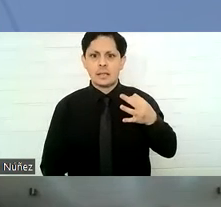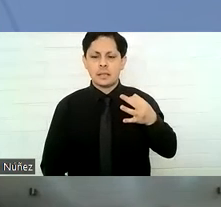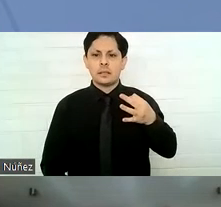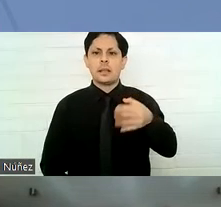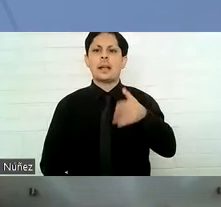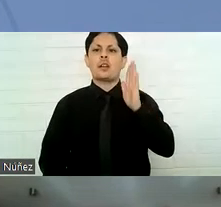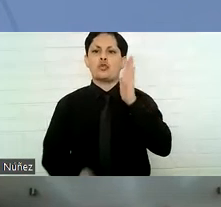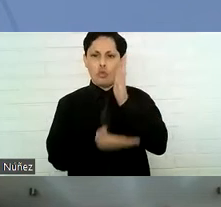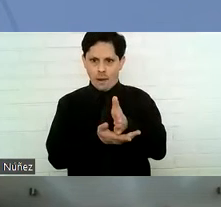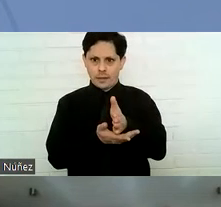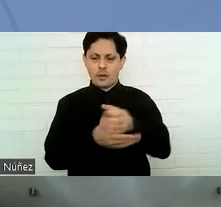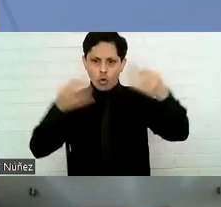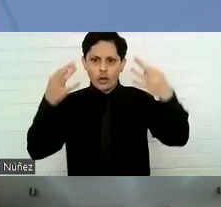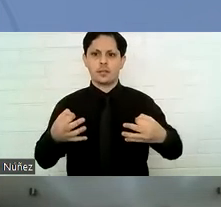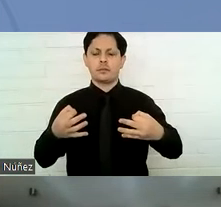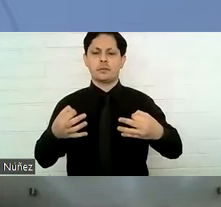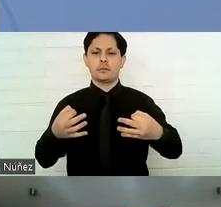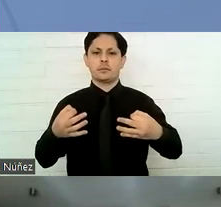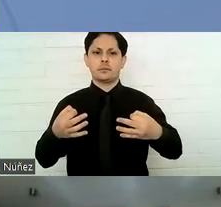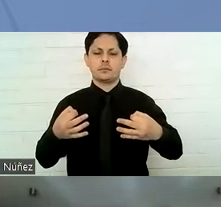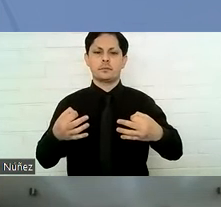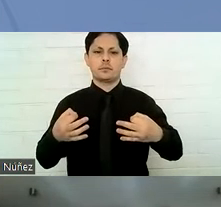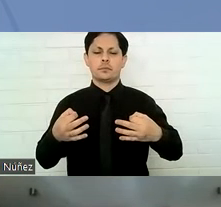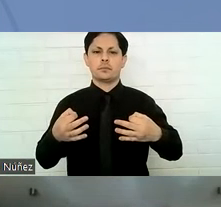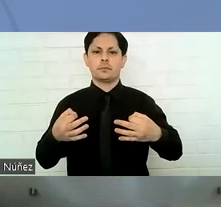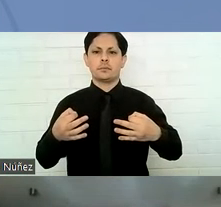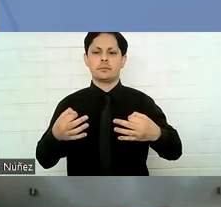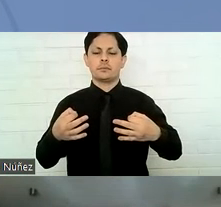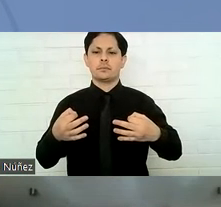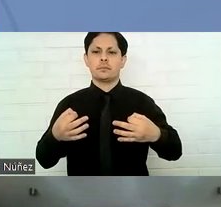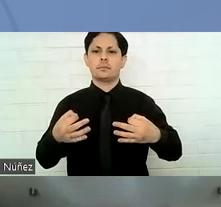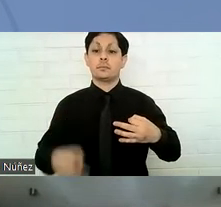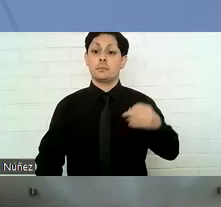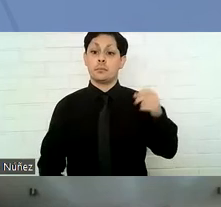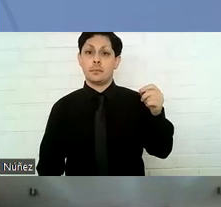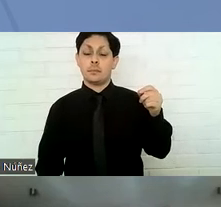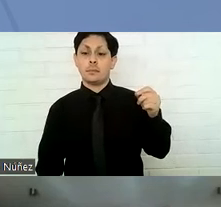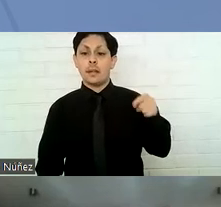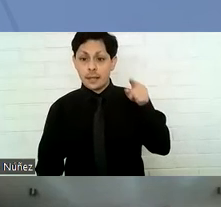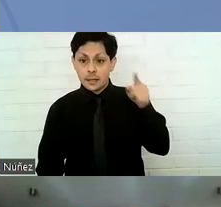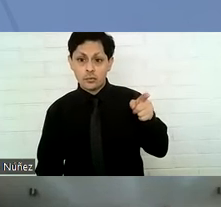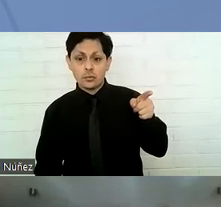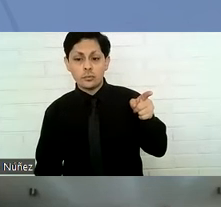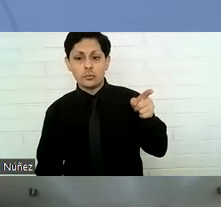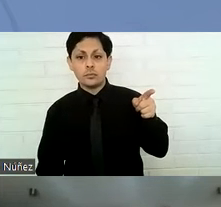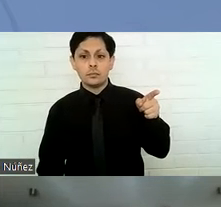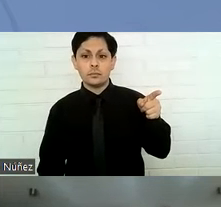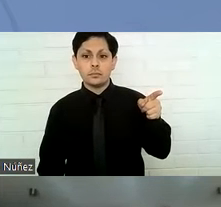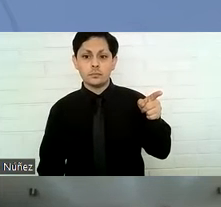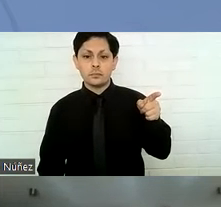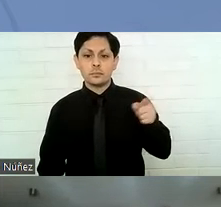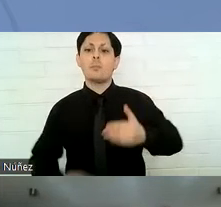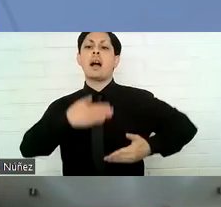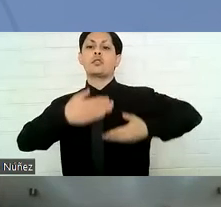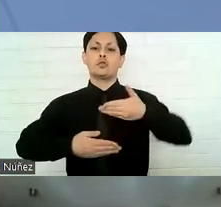porque es lo correcto. Creo que esto particularmente define a nuestro accionar